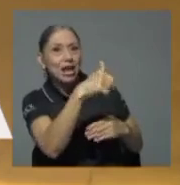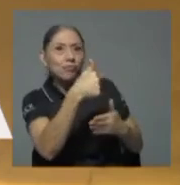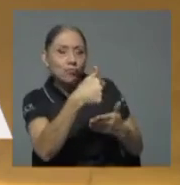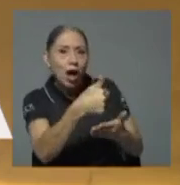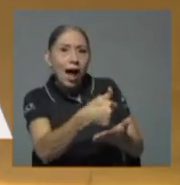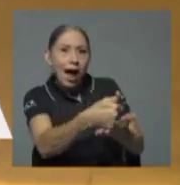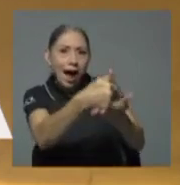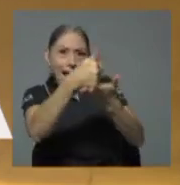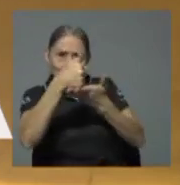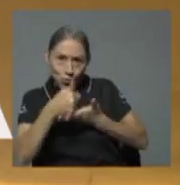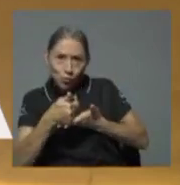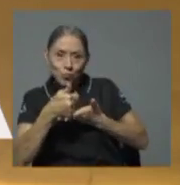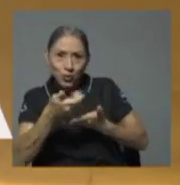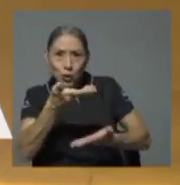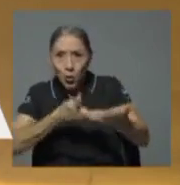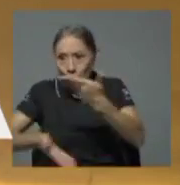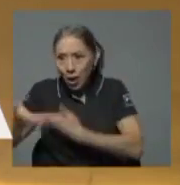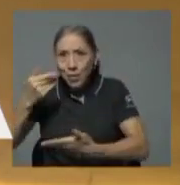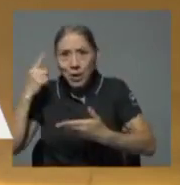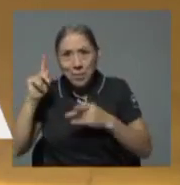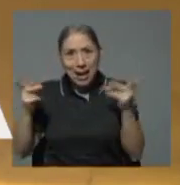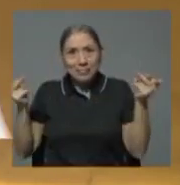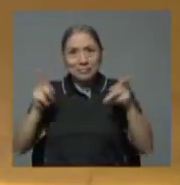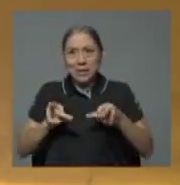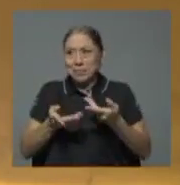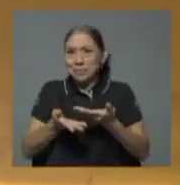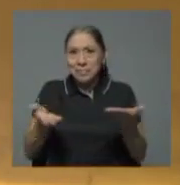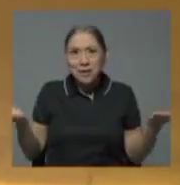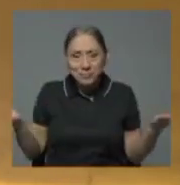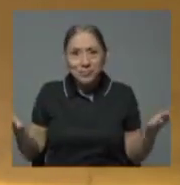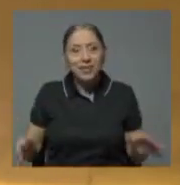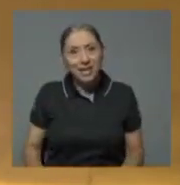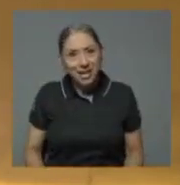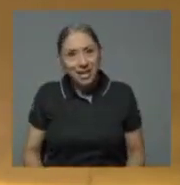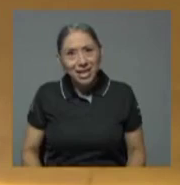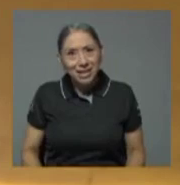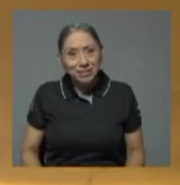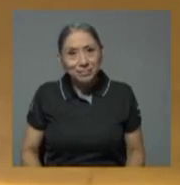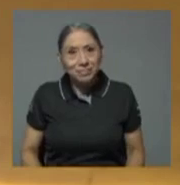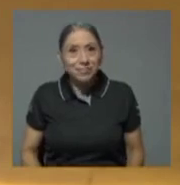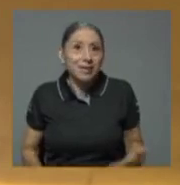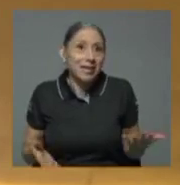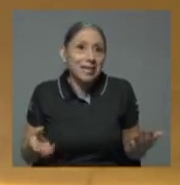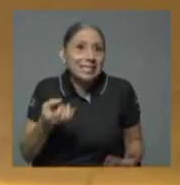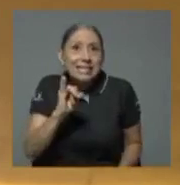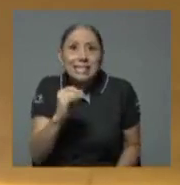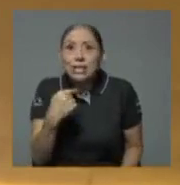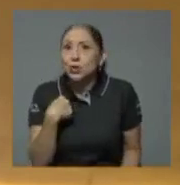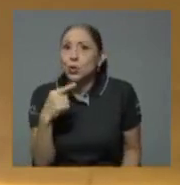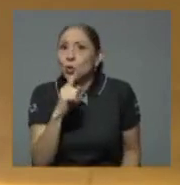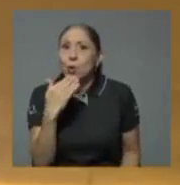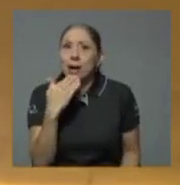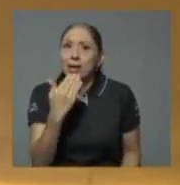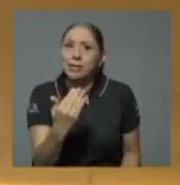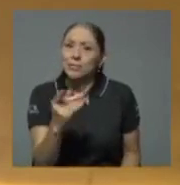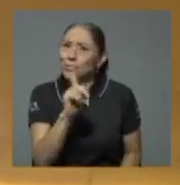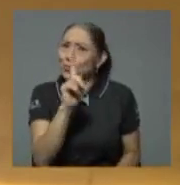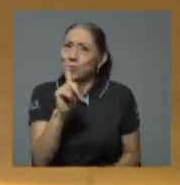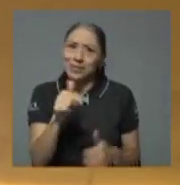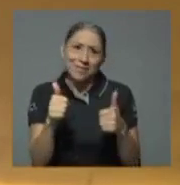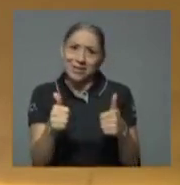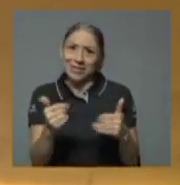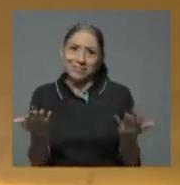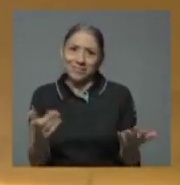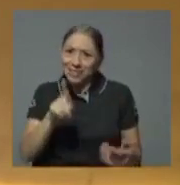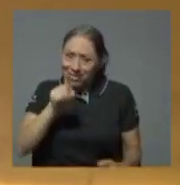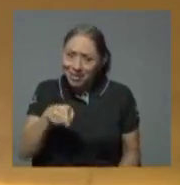coadyuvó a que se diera, y es de mal nacidos no ser agradecidos, y entonces,